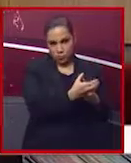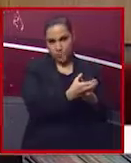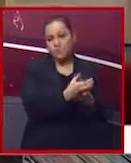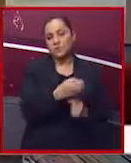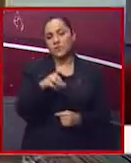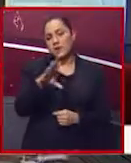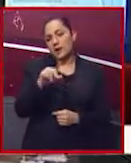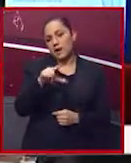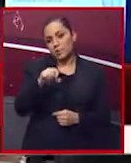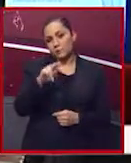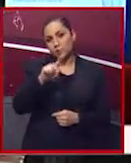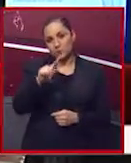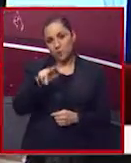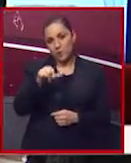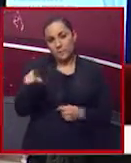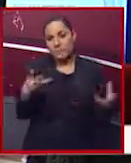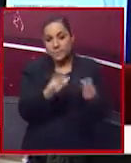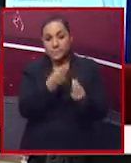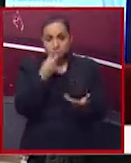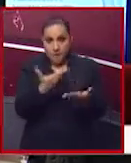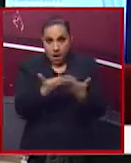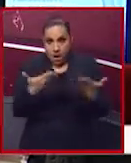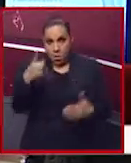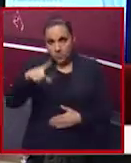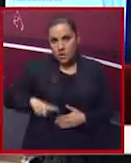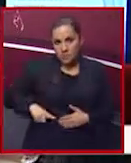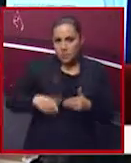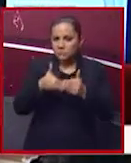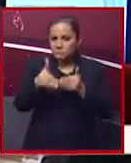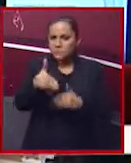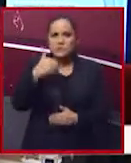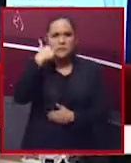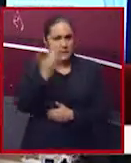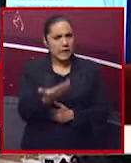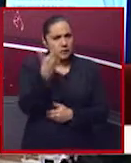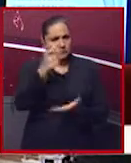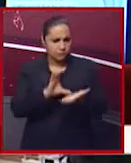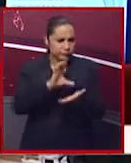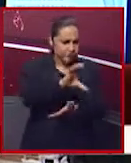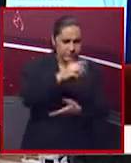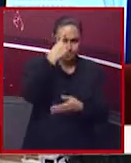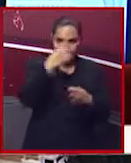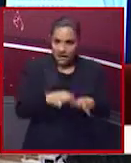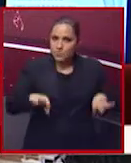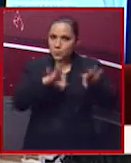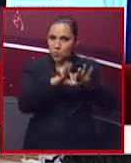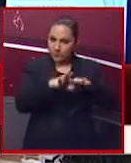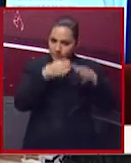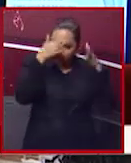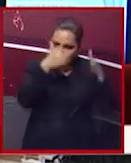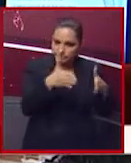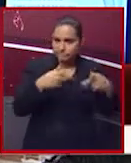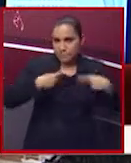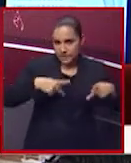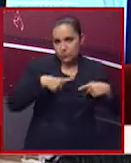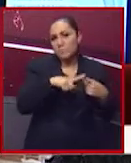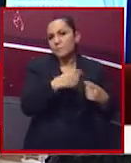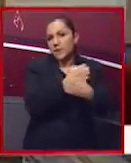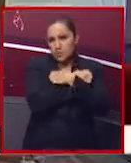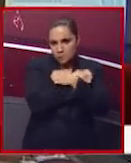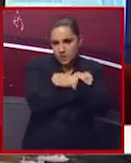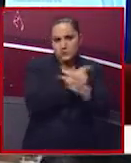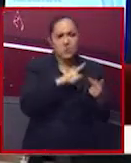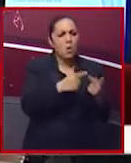propuesta económica de este gobierno estarán dirigidos a invertir en el capital humano, principalmente en educación, en becas y programas